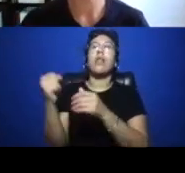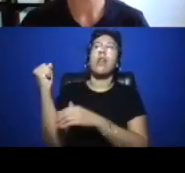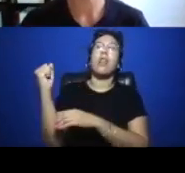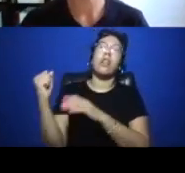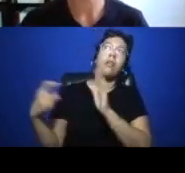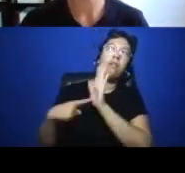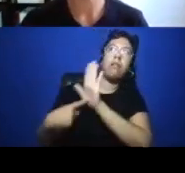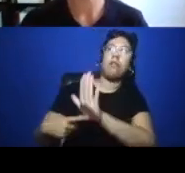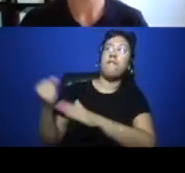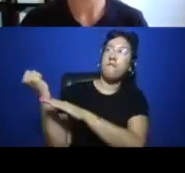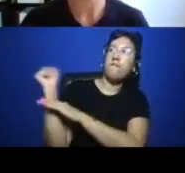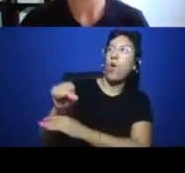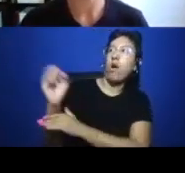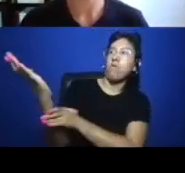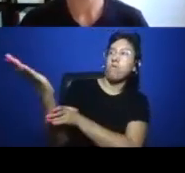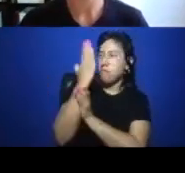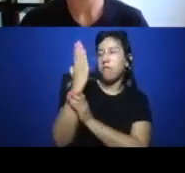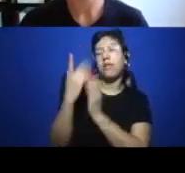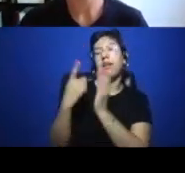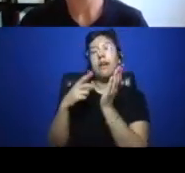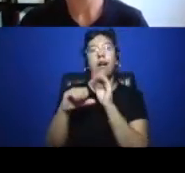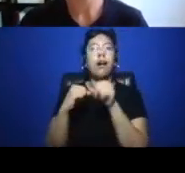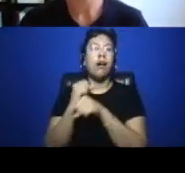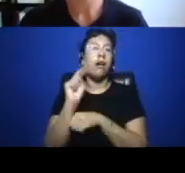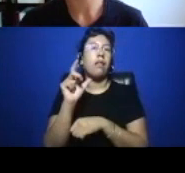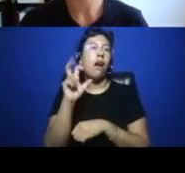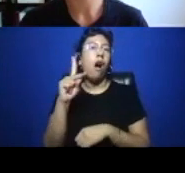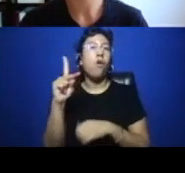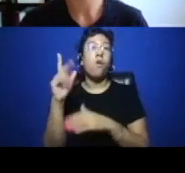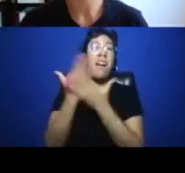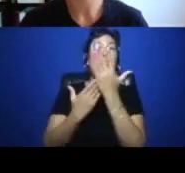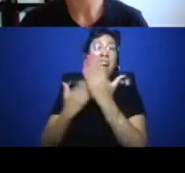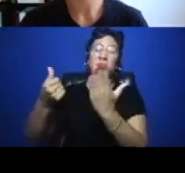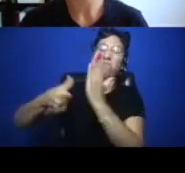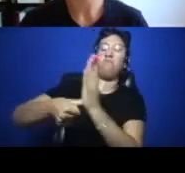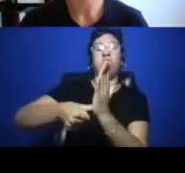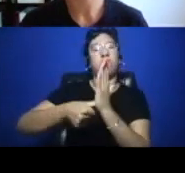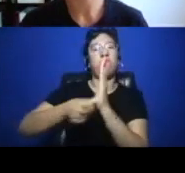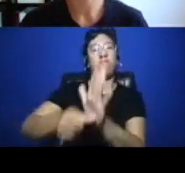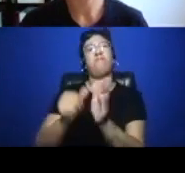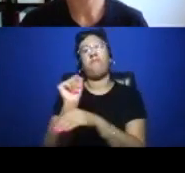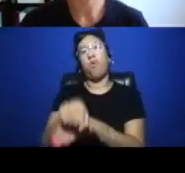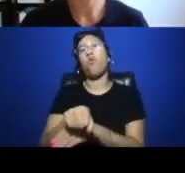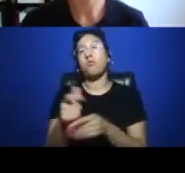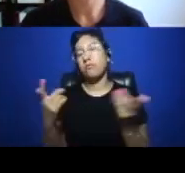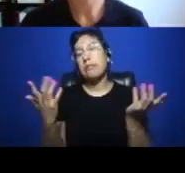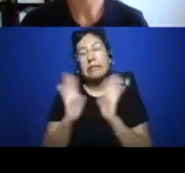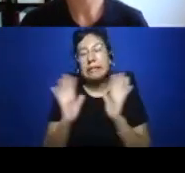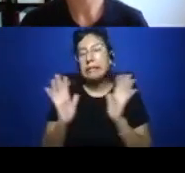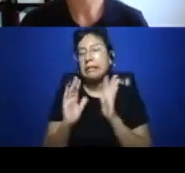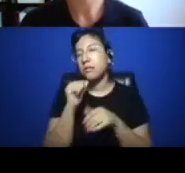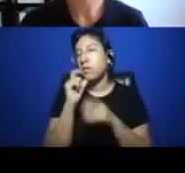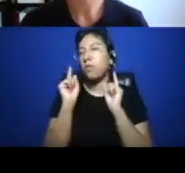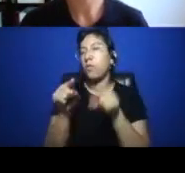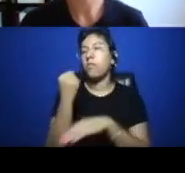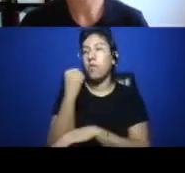porque hemos visto ejemplos de que te pueden forzar a usar tu cámara para identificación de rostros, para entrar en tu teléfono